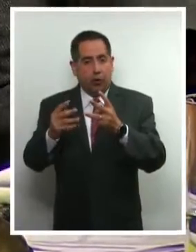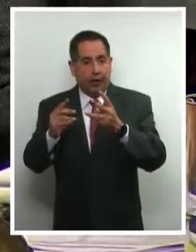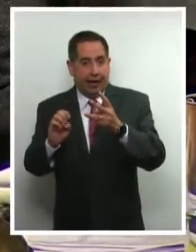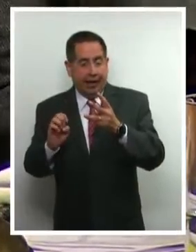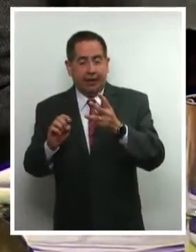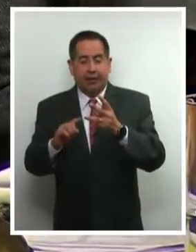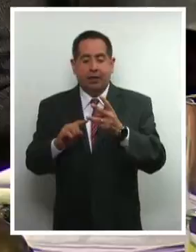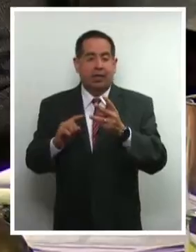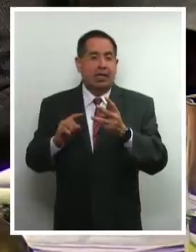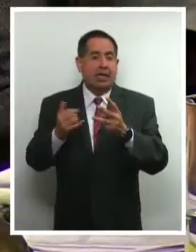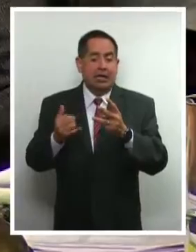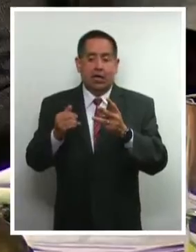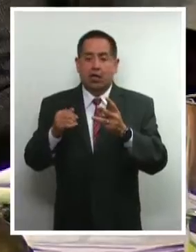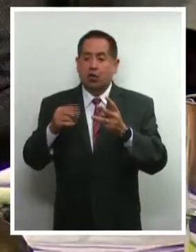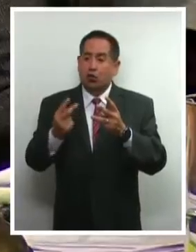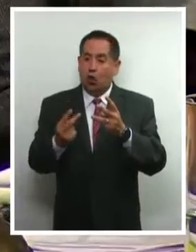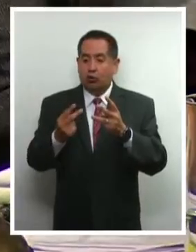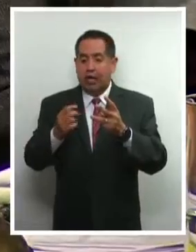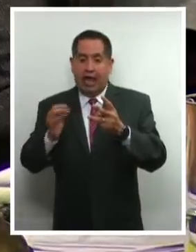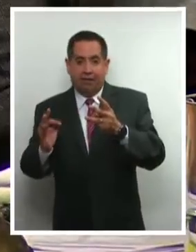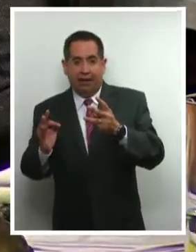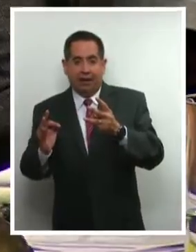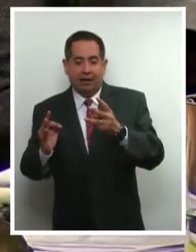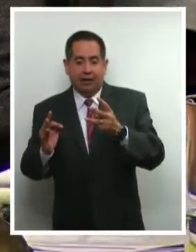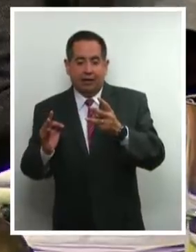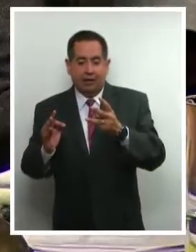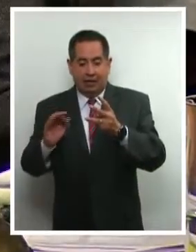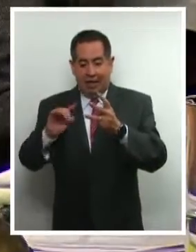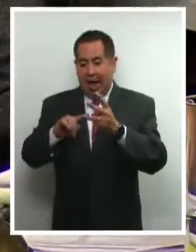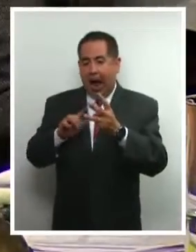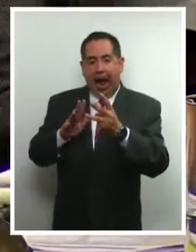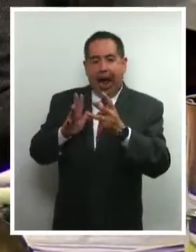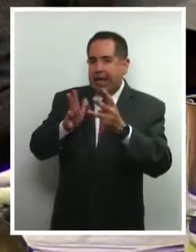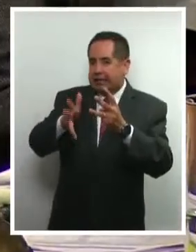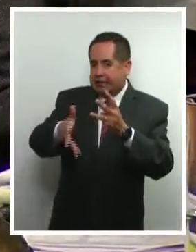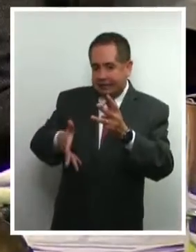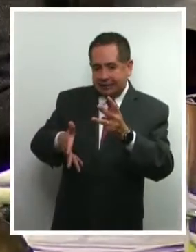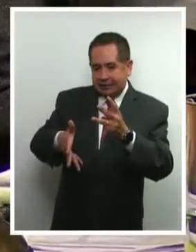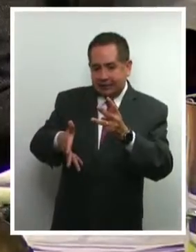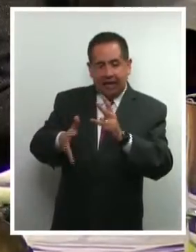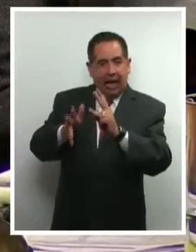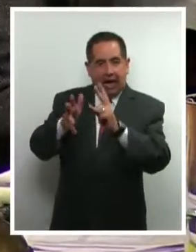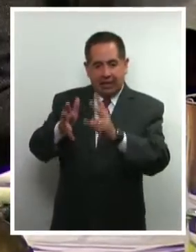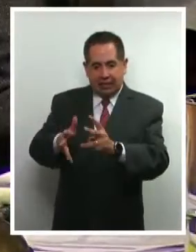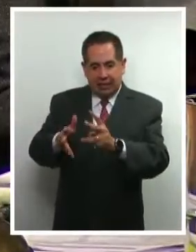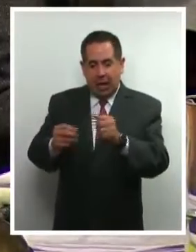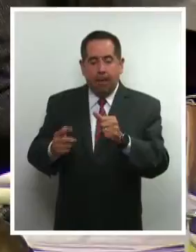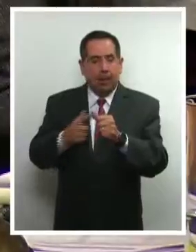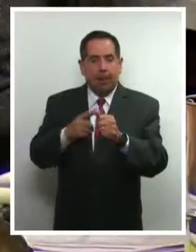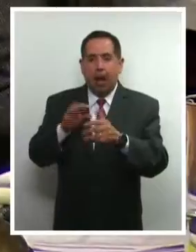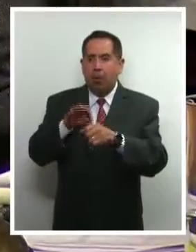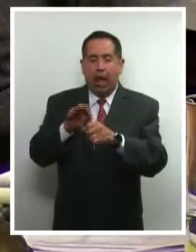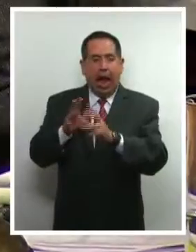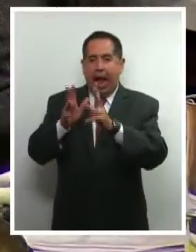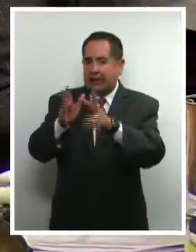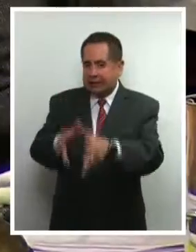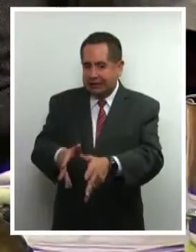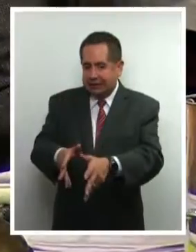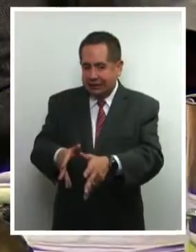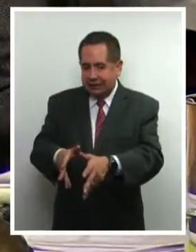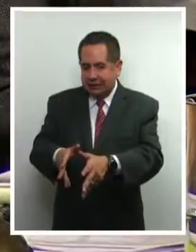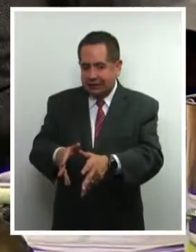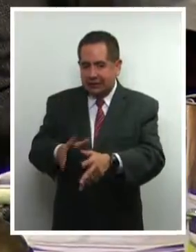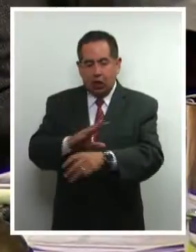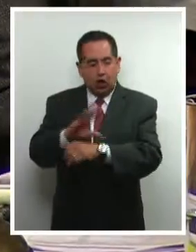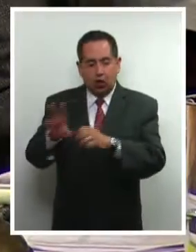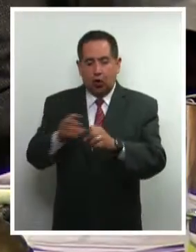E y el numeral 2 del F en términos del dictamen, que sería la primera votación, que todas tienen